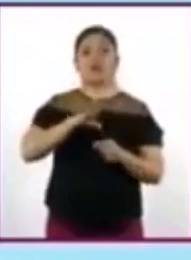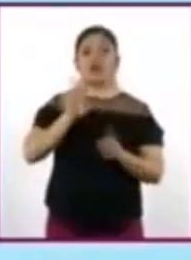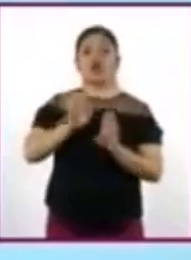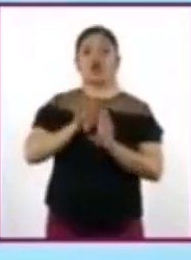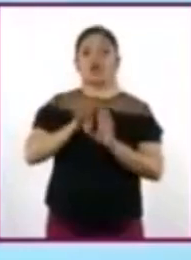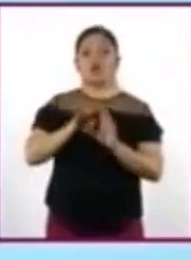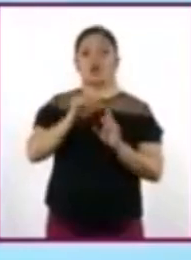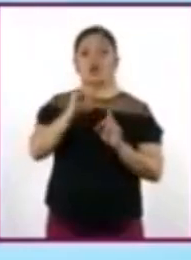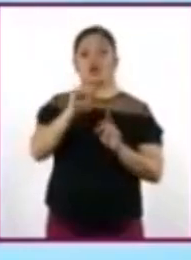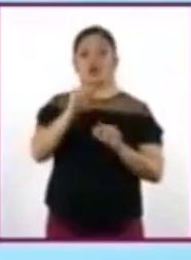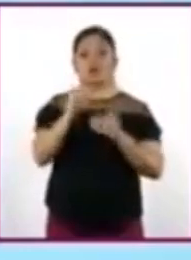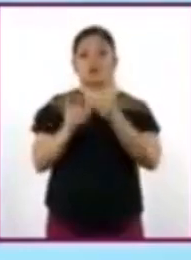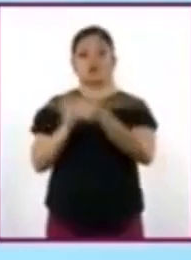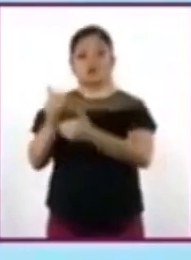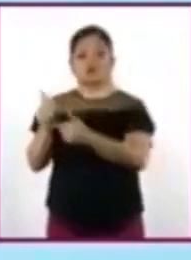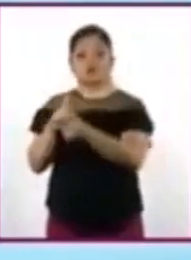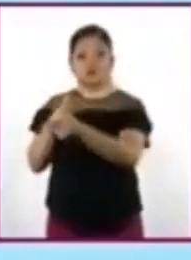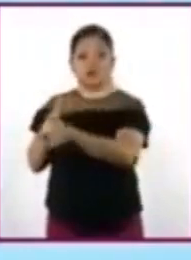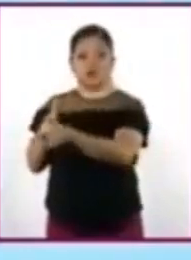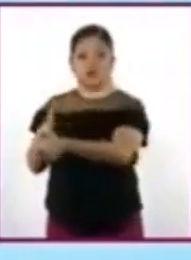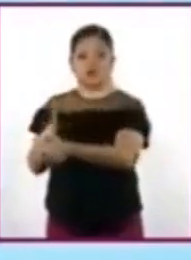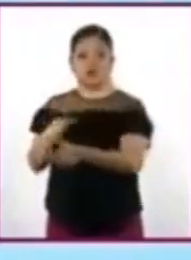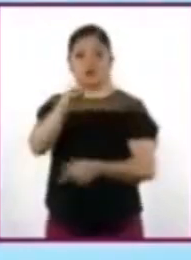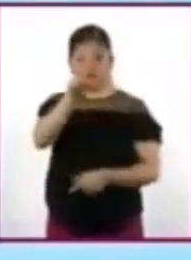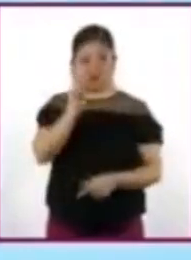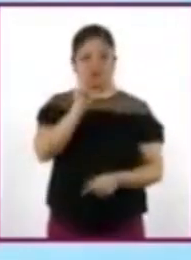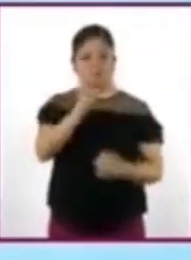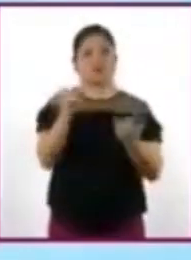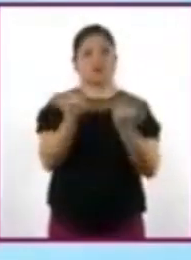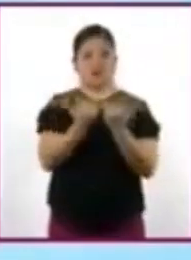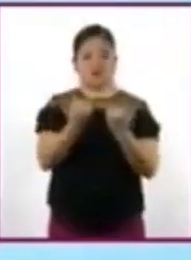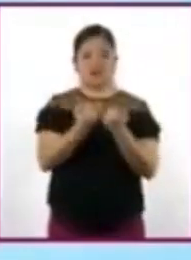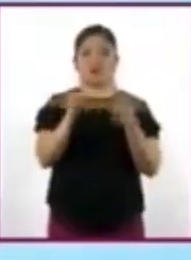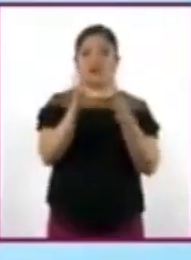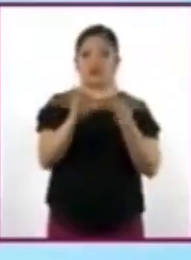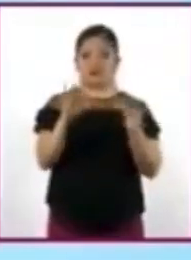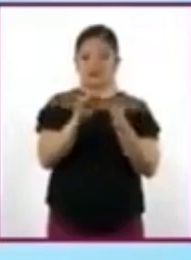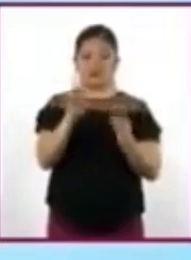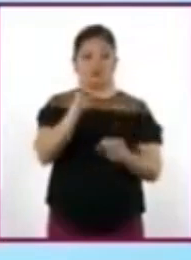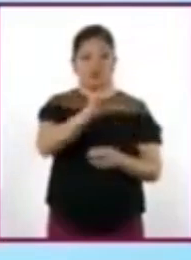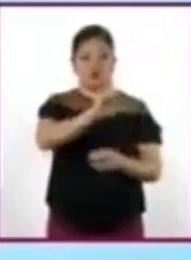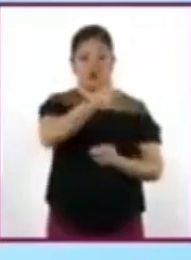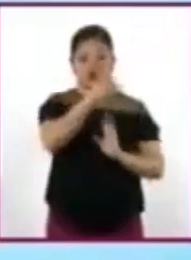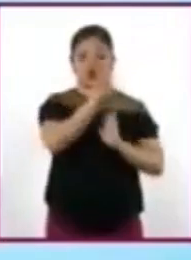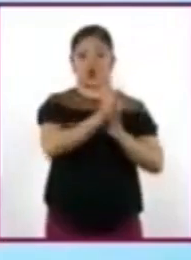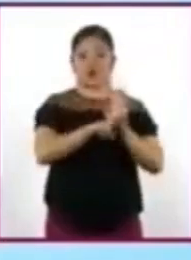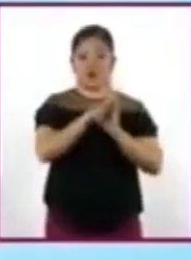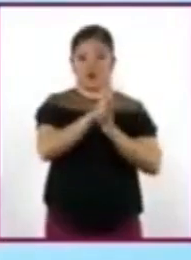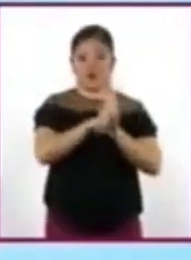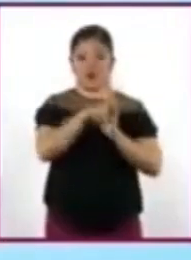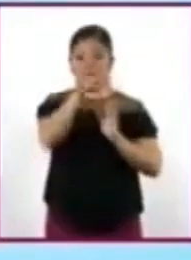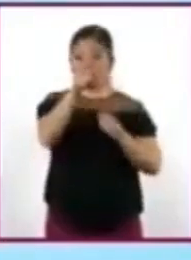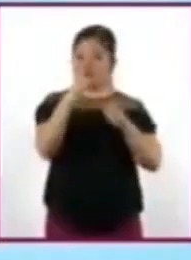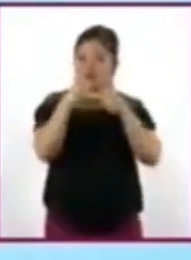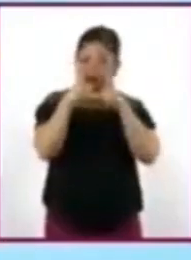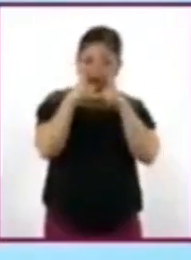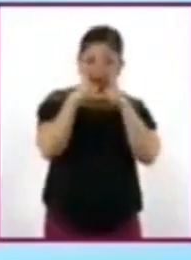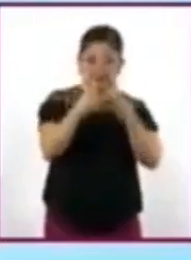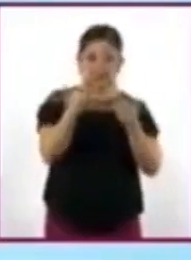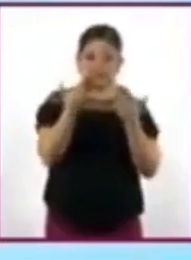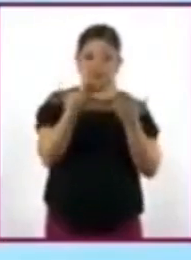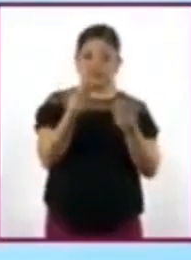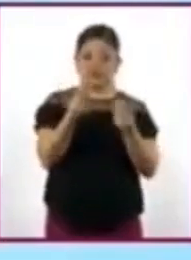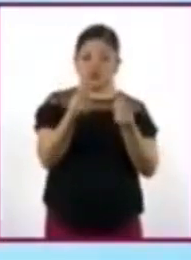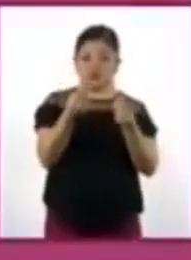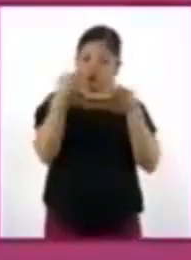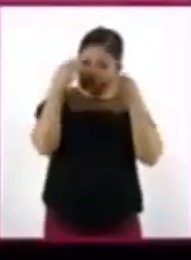secuencia. Observen cómo lograrlo en la explicación del siguiente segmento. Atiendan con mucha concentración.